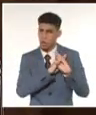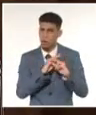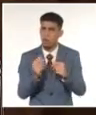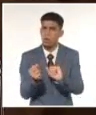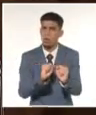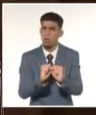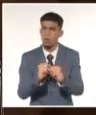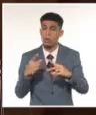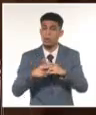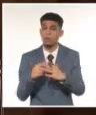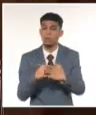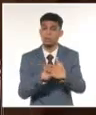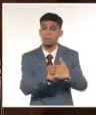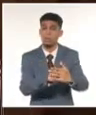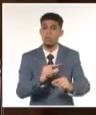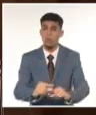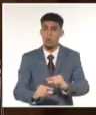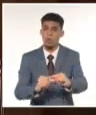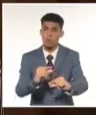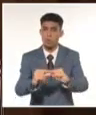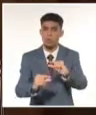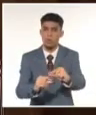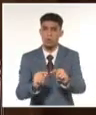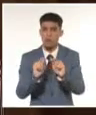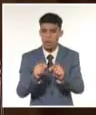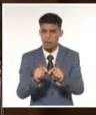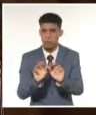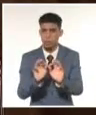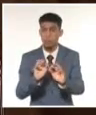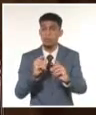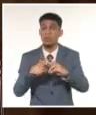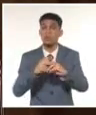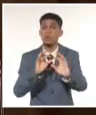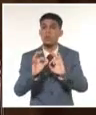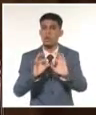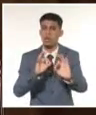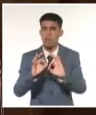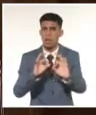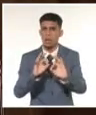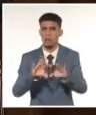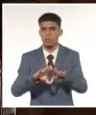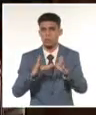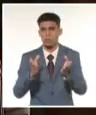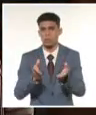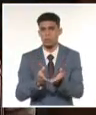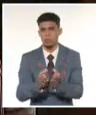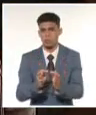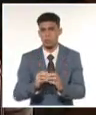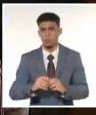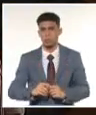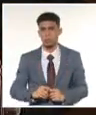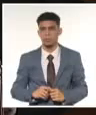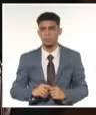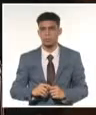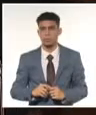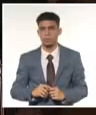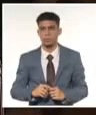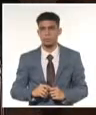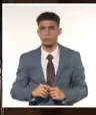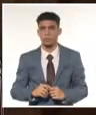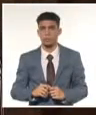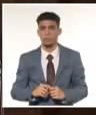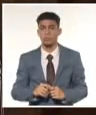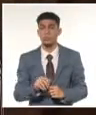impulsar en la medida de las responsabilidades que ocupemos y proteger los recursos que allí se están invirtiendo. Se están ejecutando